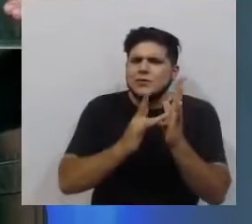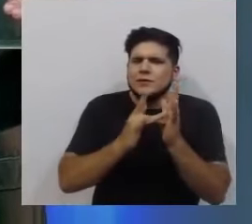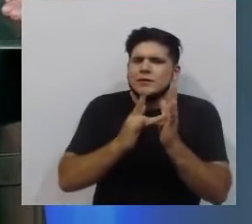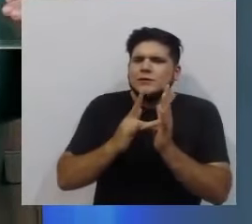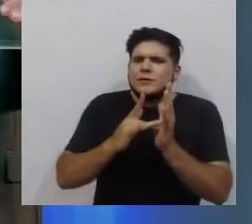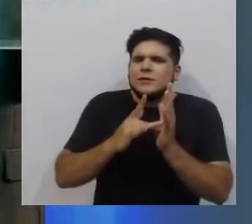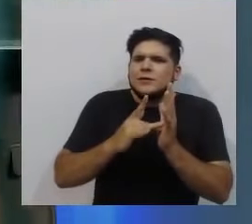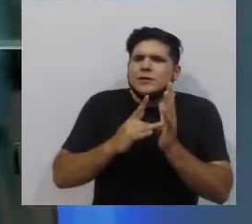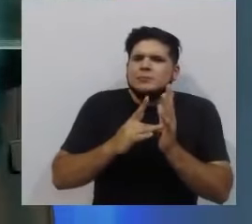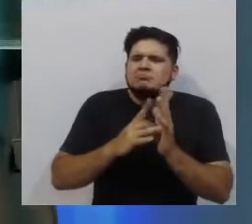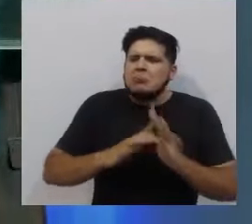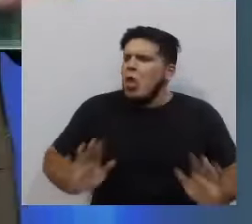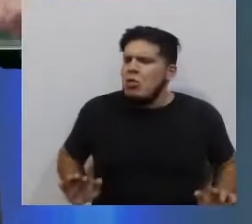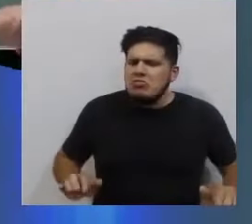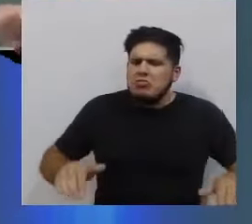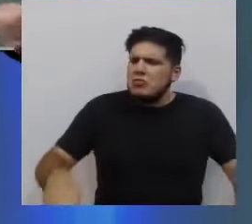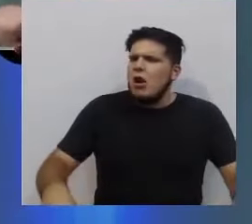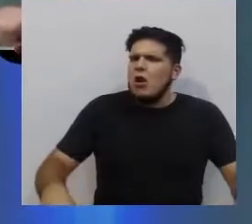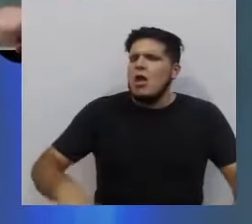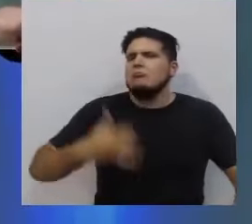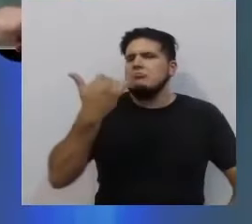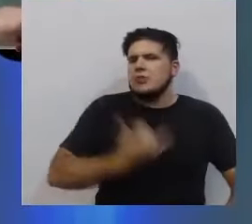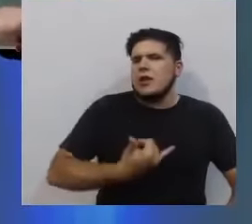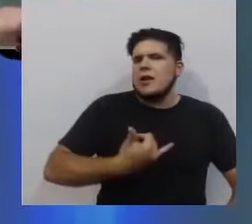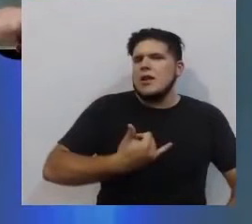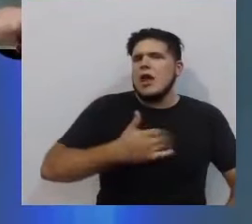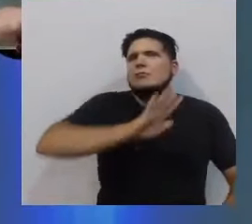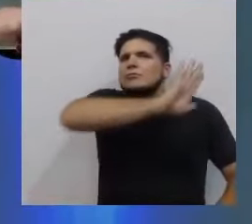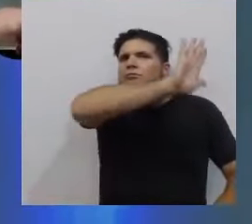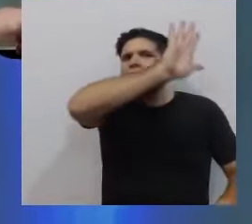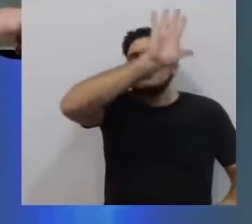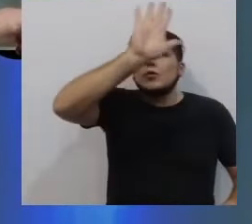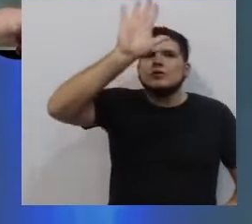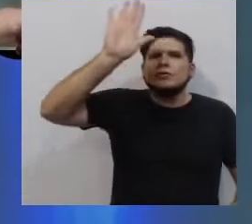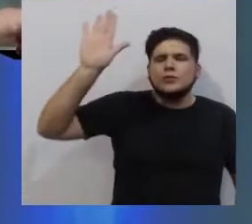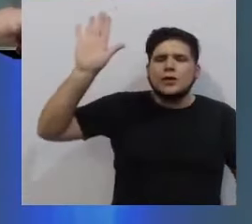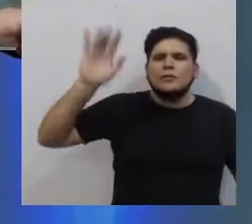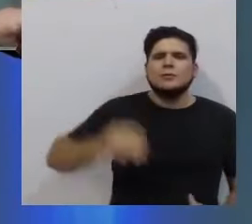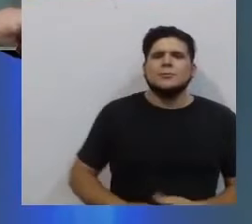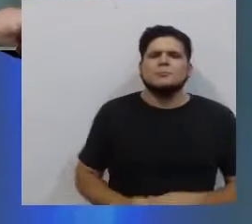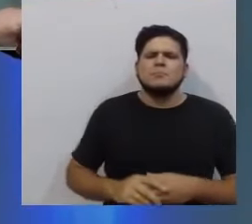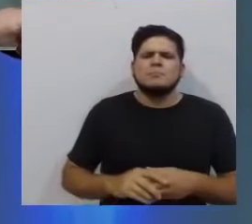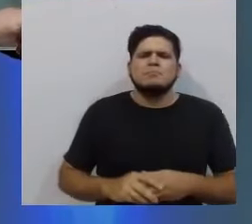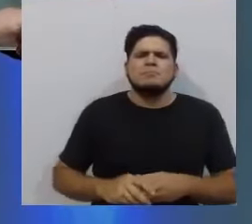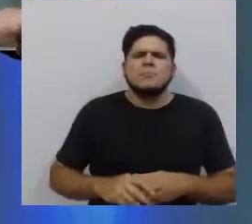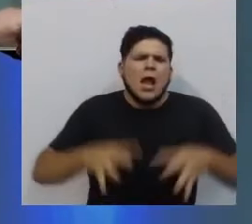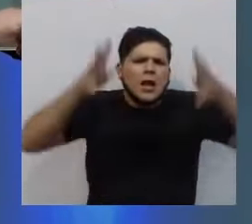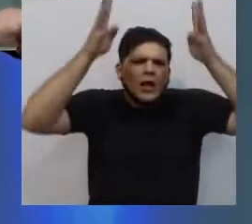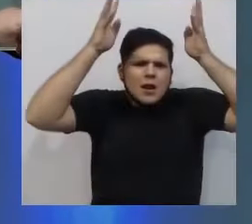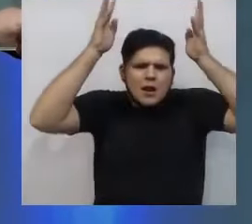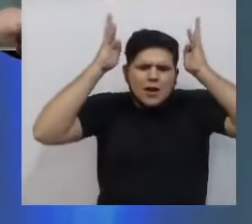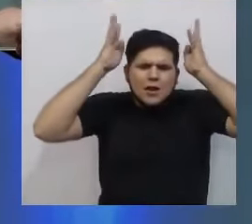en los cielos su trono y su reino domina diga